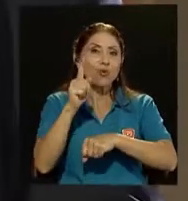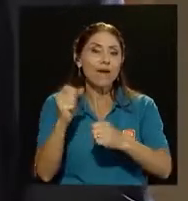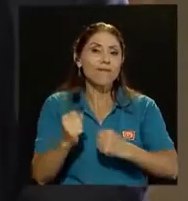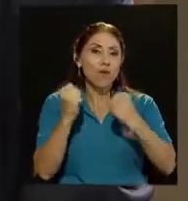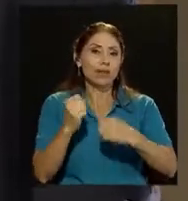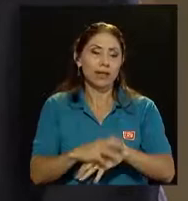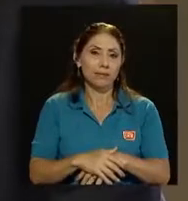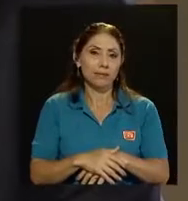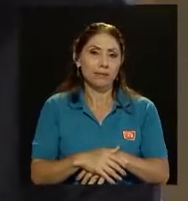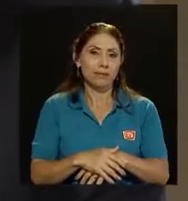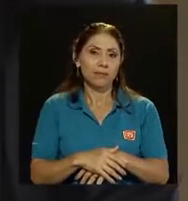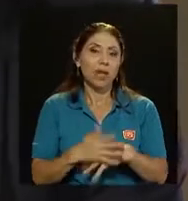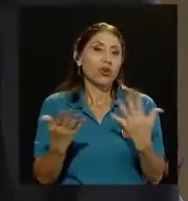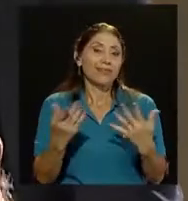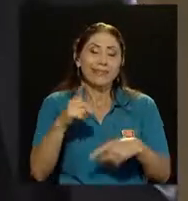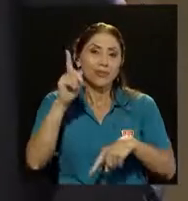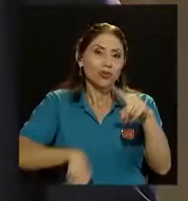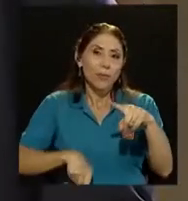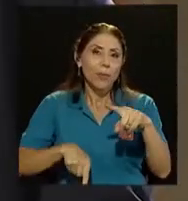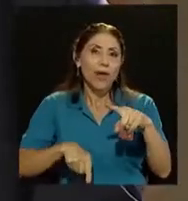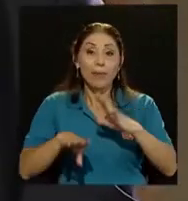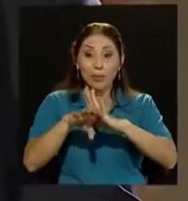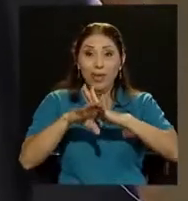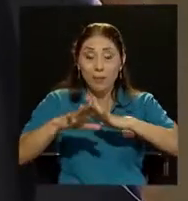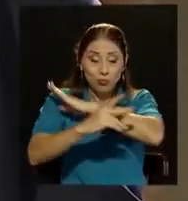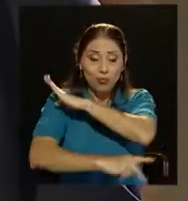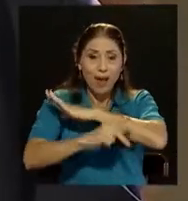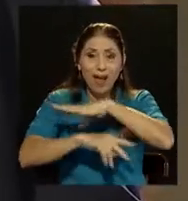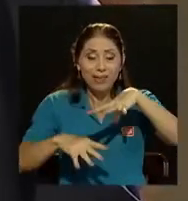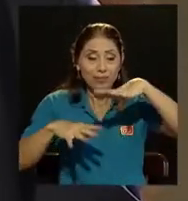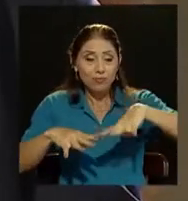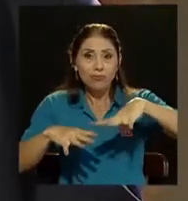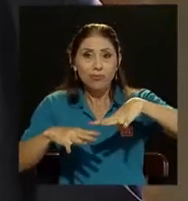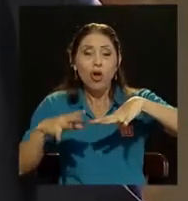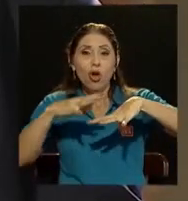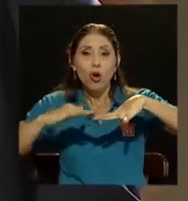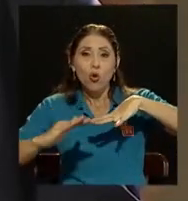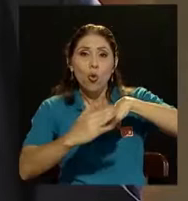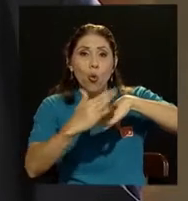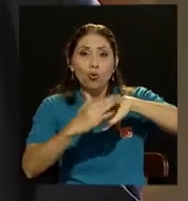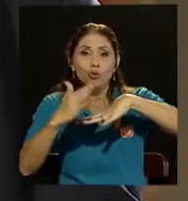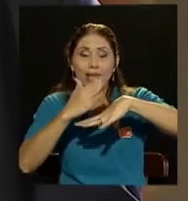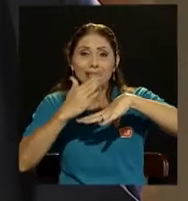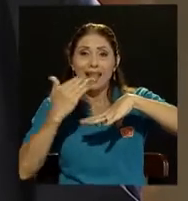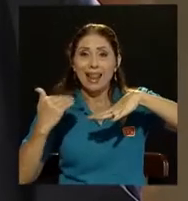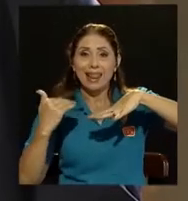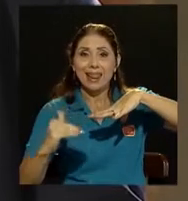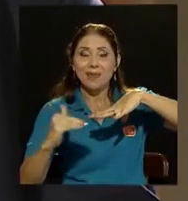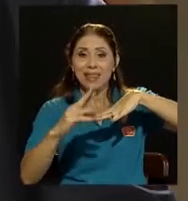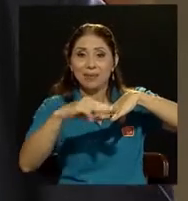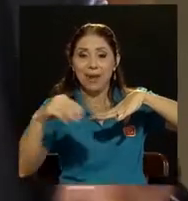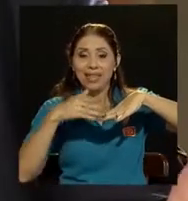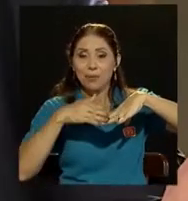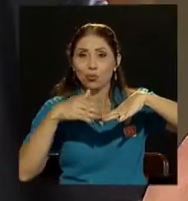puede, dado los límites marítimos y las costas de los países del sur de Alemania, que